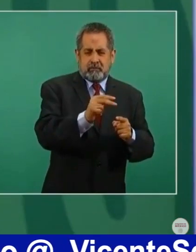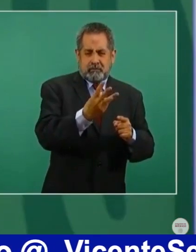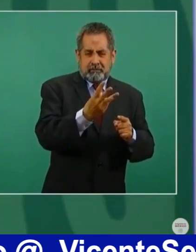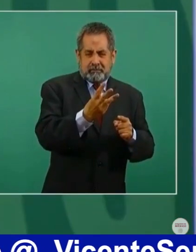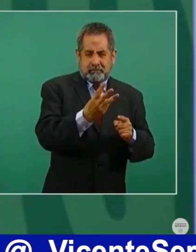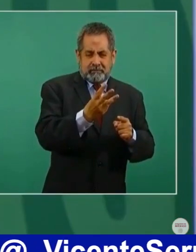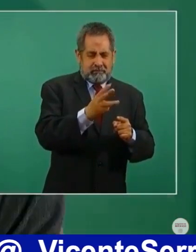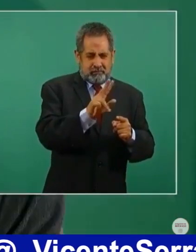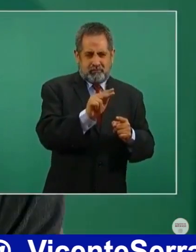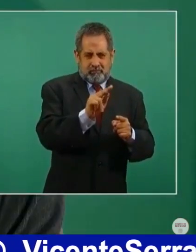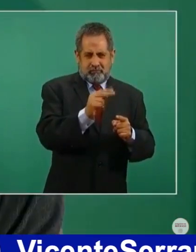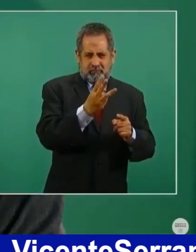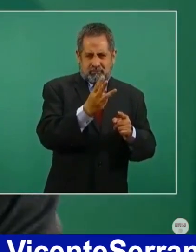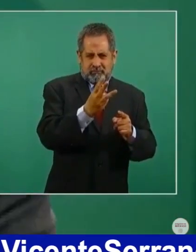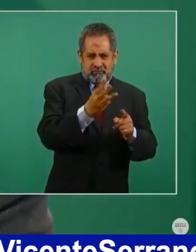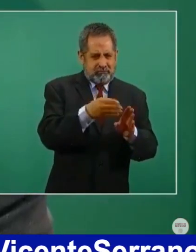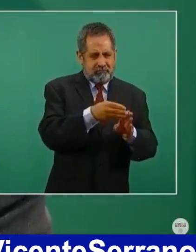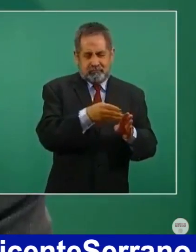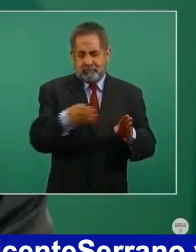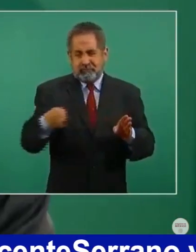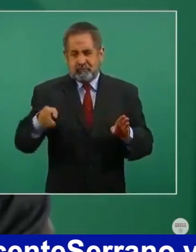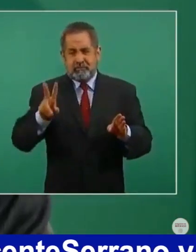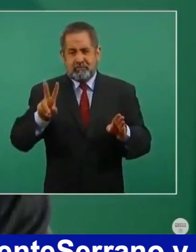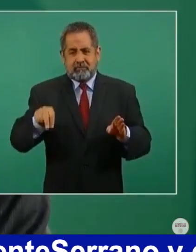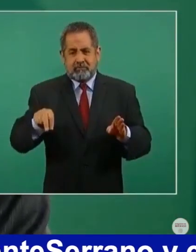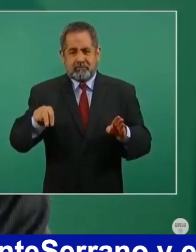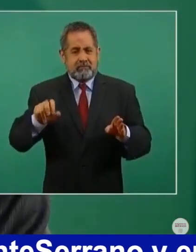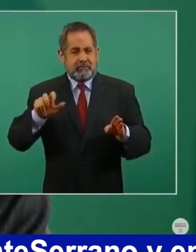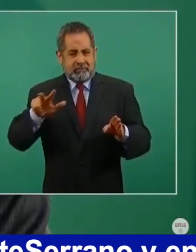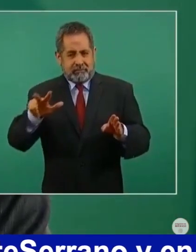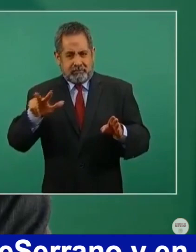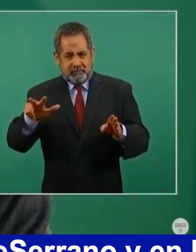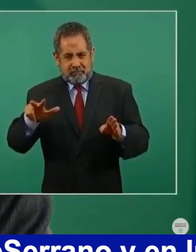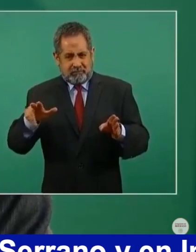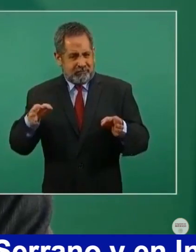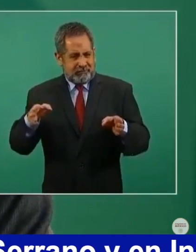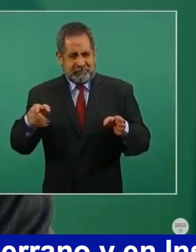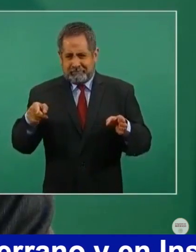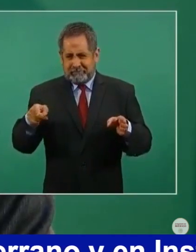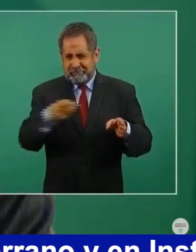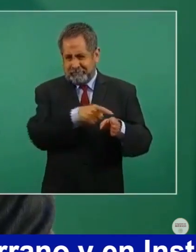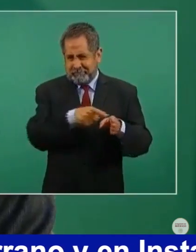1983 a 2018.